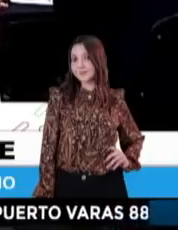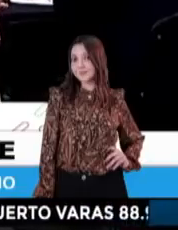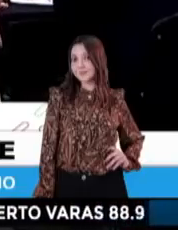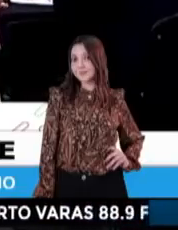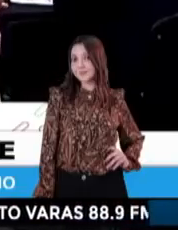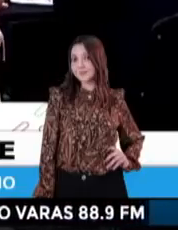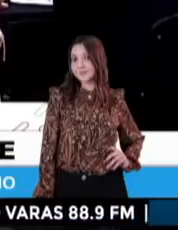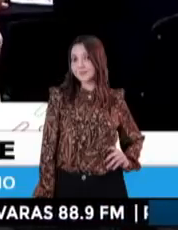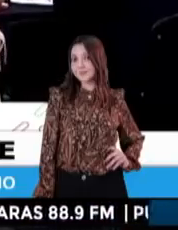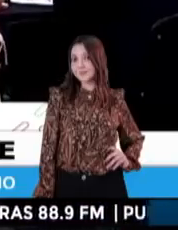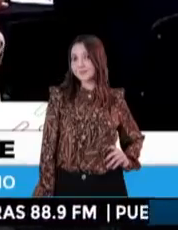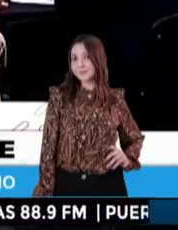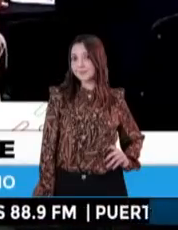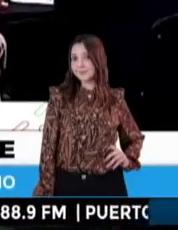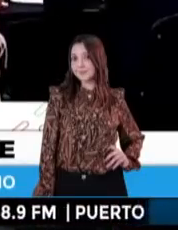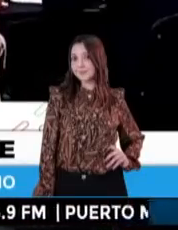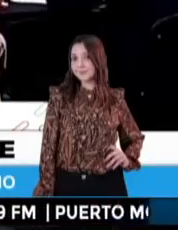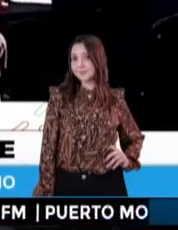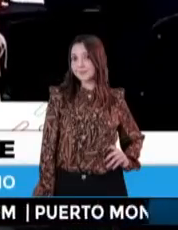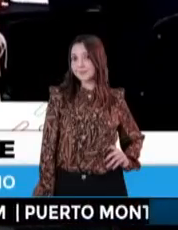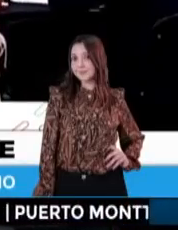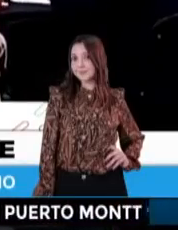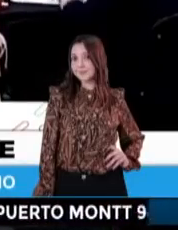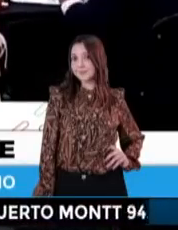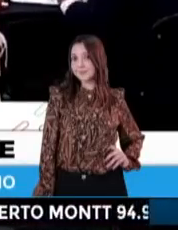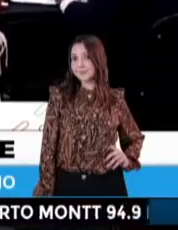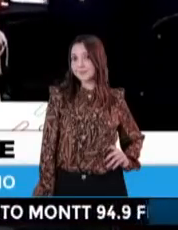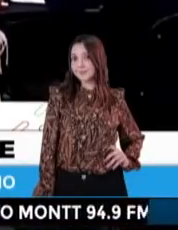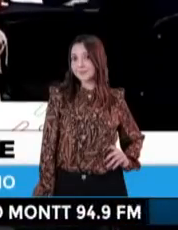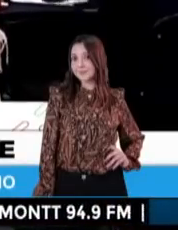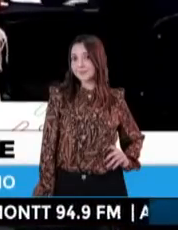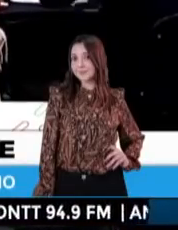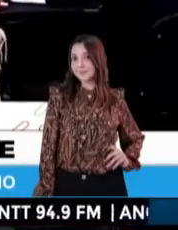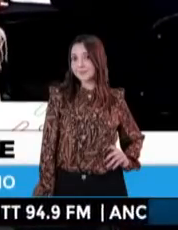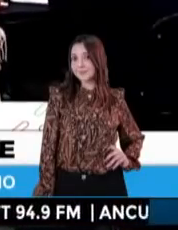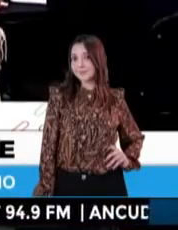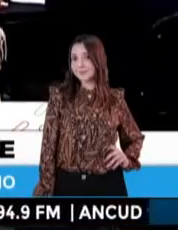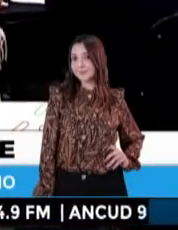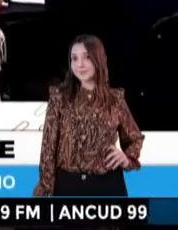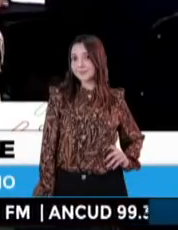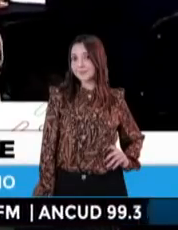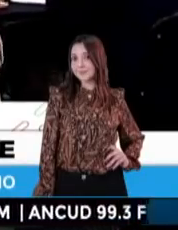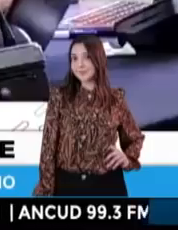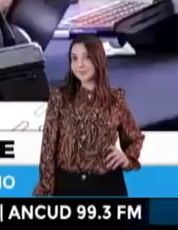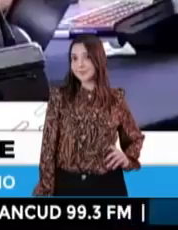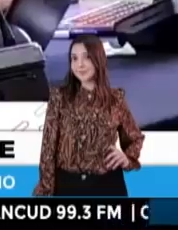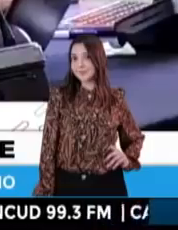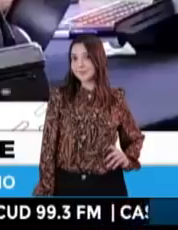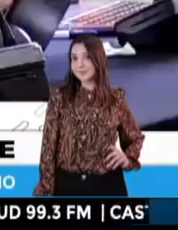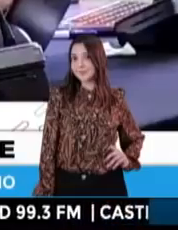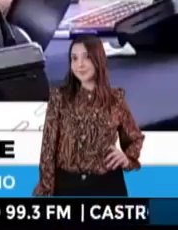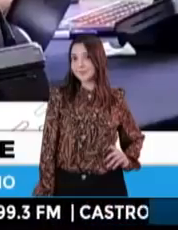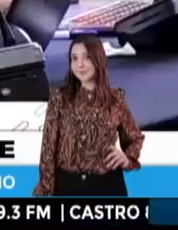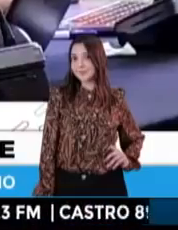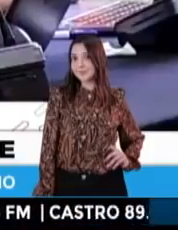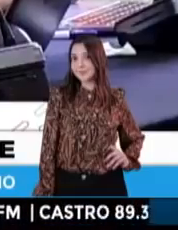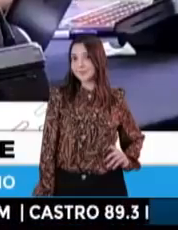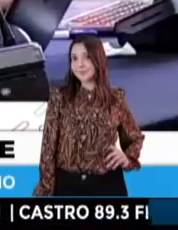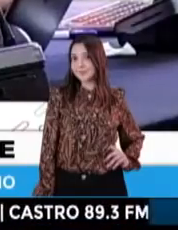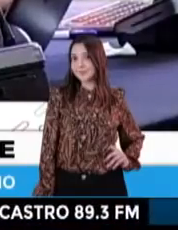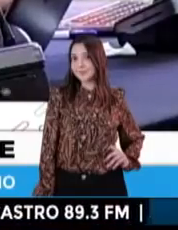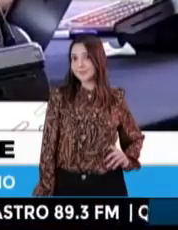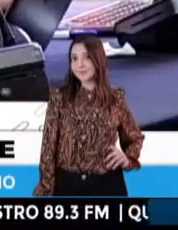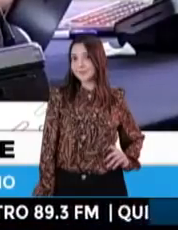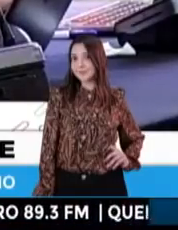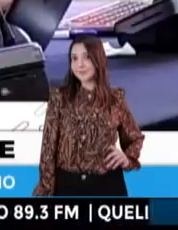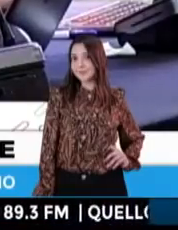in actum, es decir, en el momento en que la nueva Constitución entre en vigencia, en caso, por supuesto, que se apruebe el 4